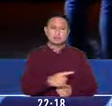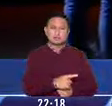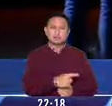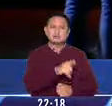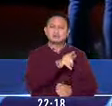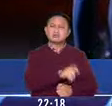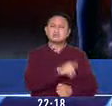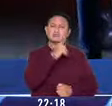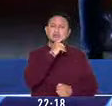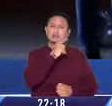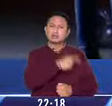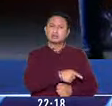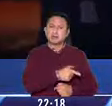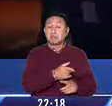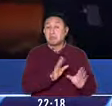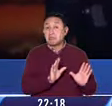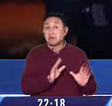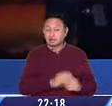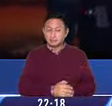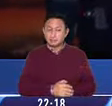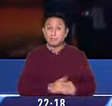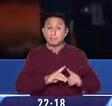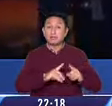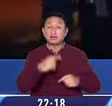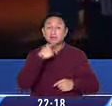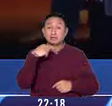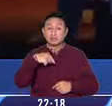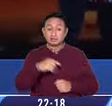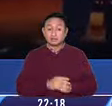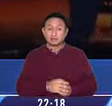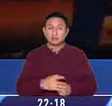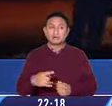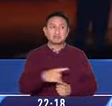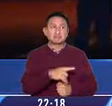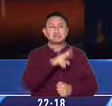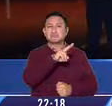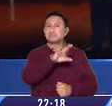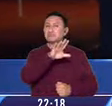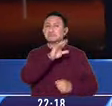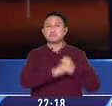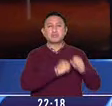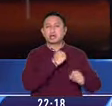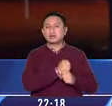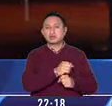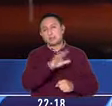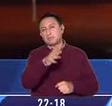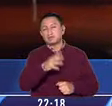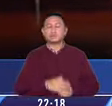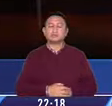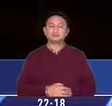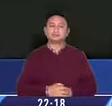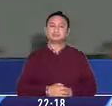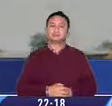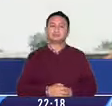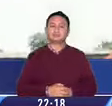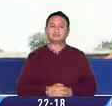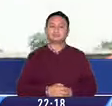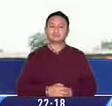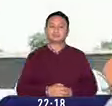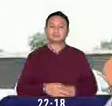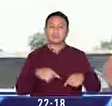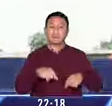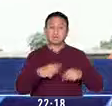la identidad del caballero, pero se manifestó que aparentemente no pasaba de los 25 años de edad. Entonces, todavía